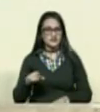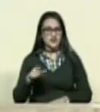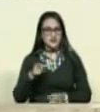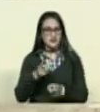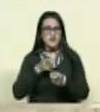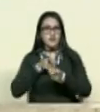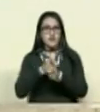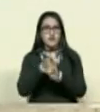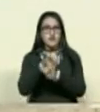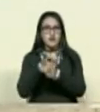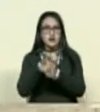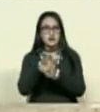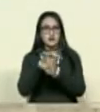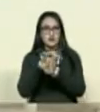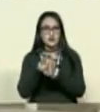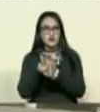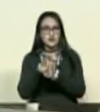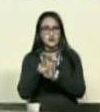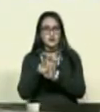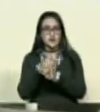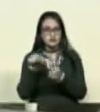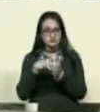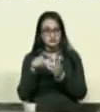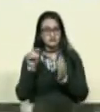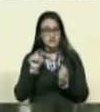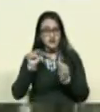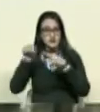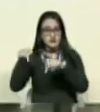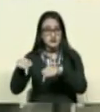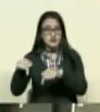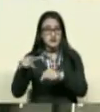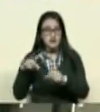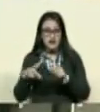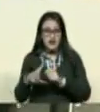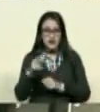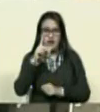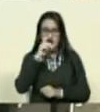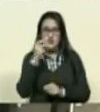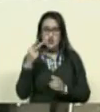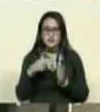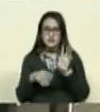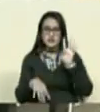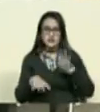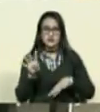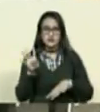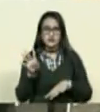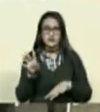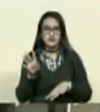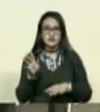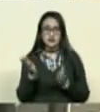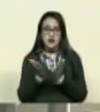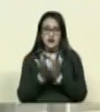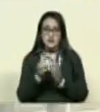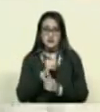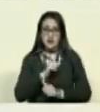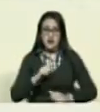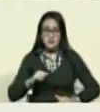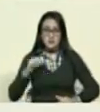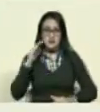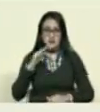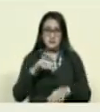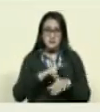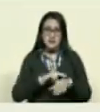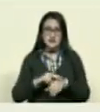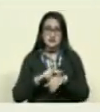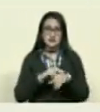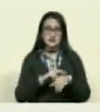les mencionábamos anteriormente, que fueron inaugurados en el año 2014, la Academia Militar de la Medicina, y también